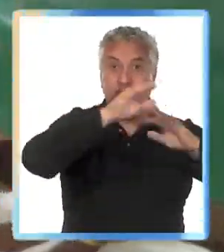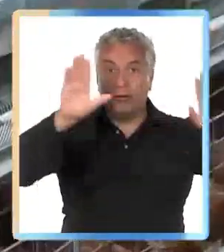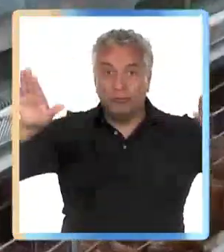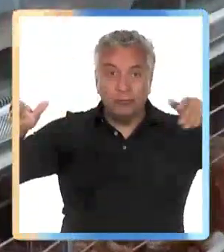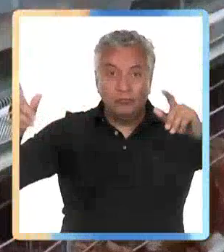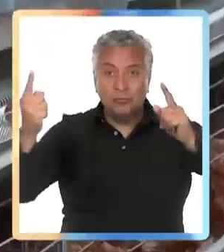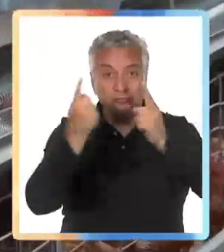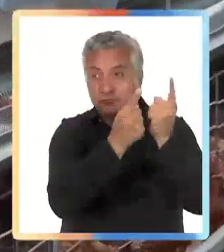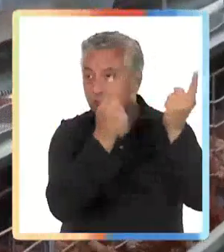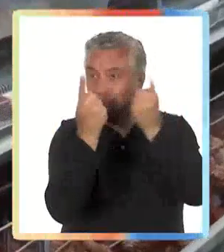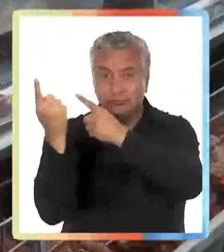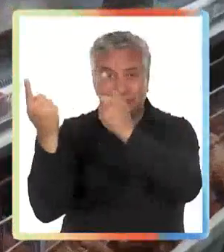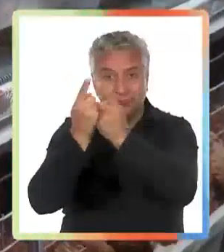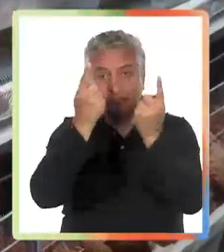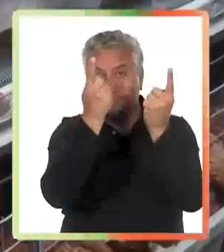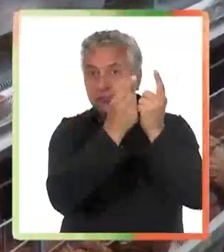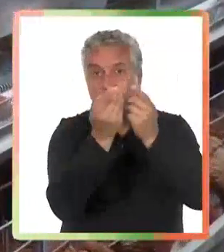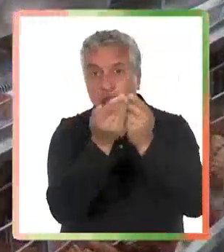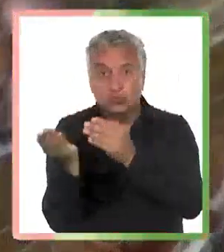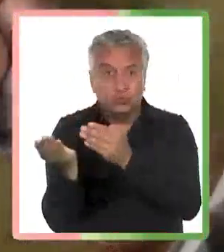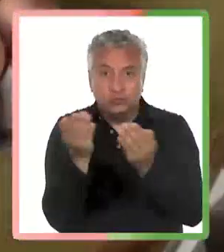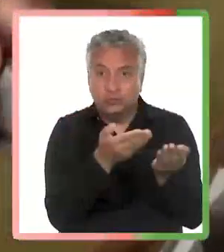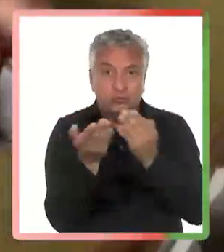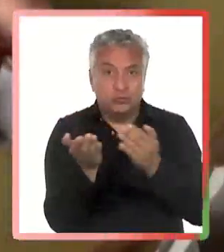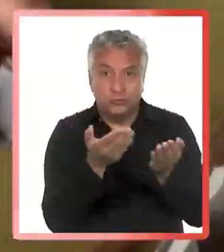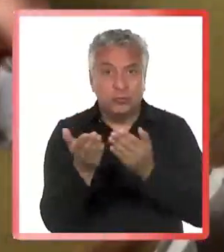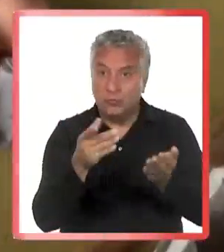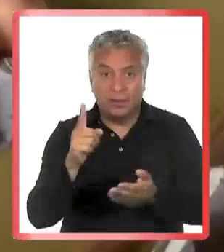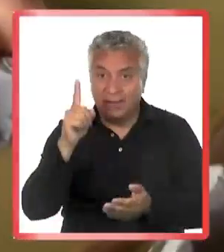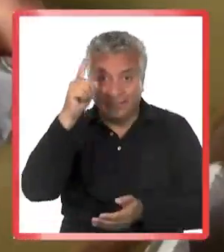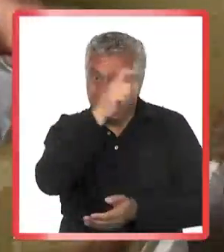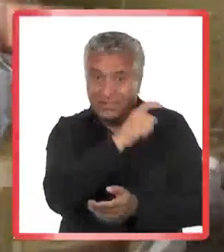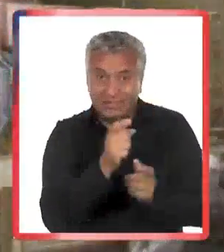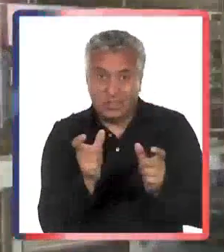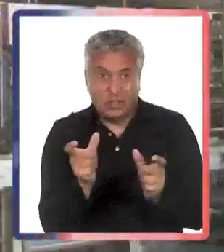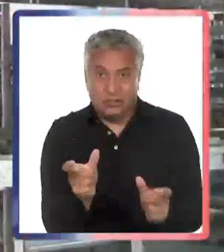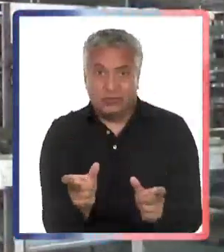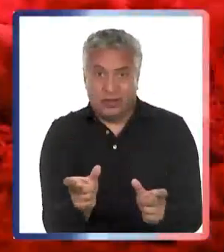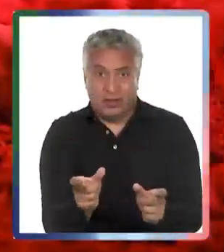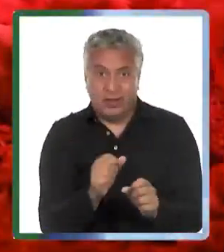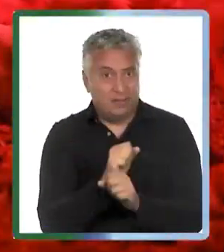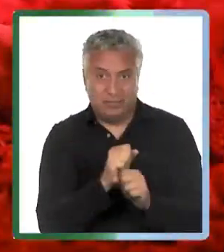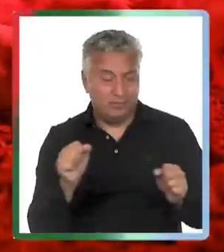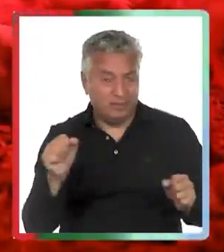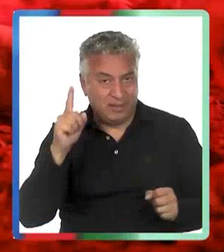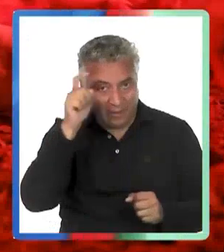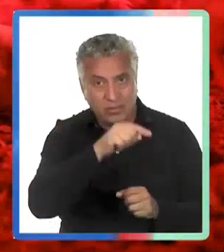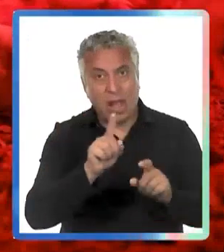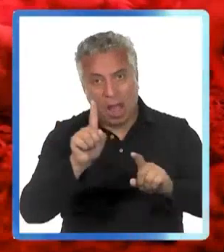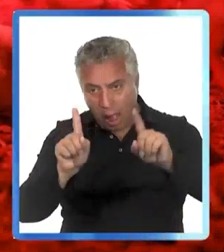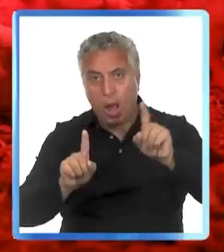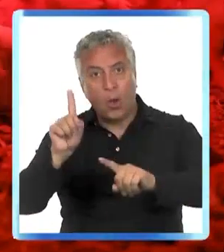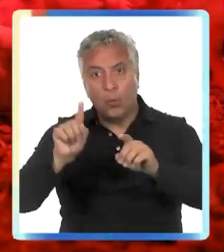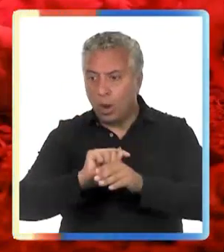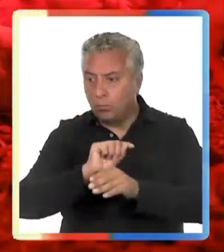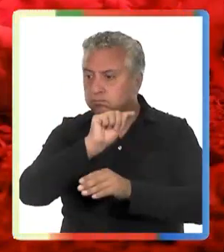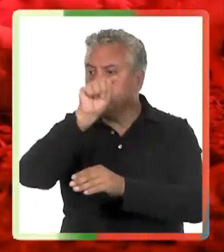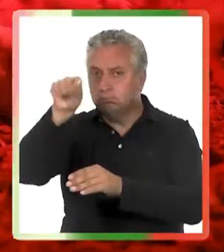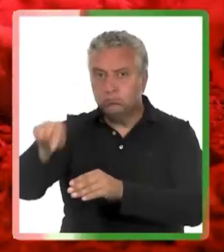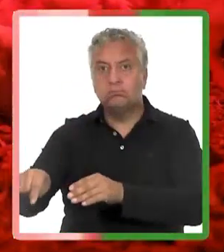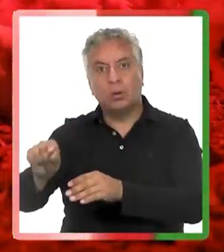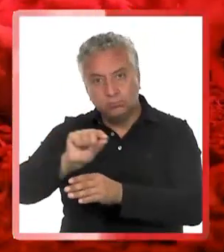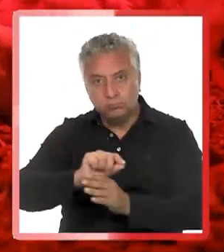entre ellas, ¿no es cierto?, y se pueden producir estos contagios a veces que son bastante difíciles de controlar. Piense usted que ya se han producido algunos brotes en algunos